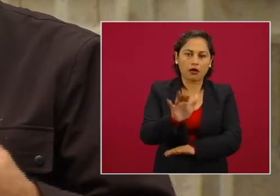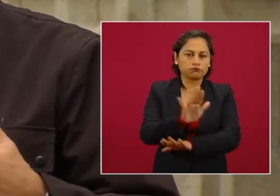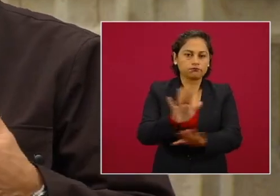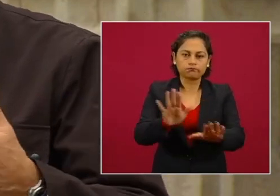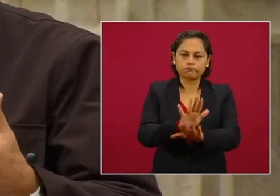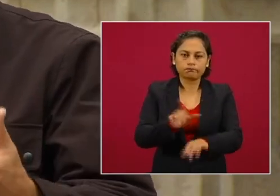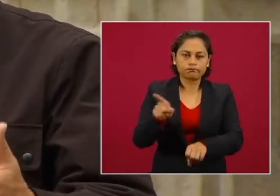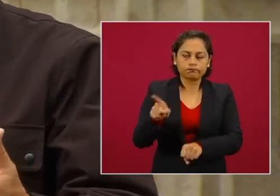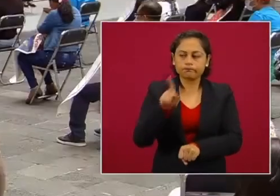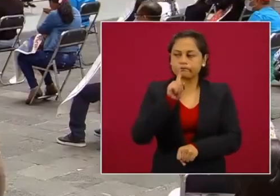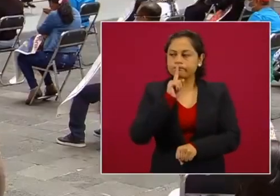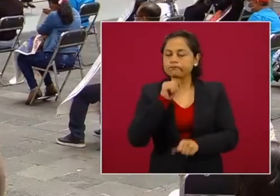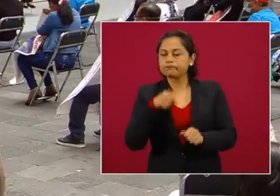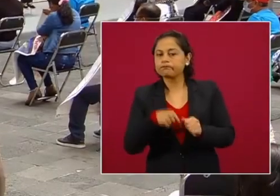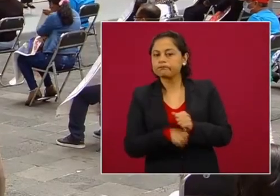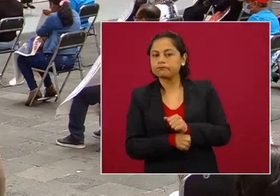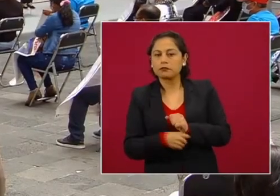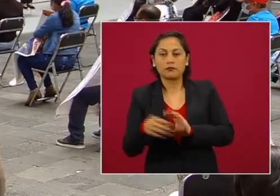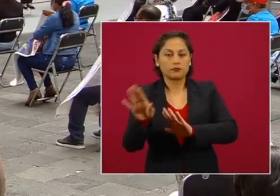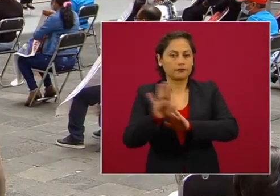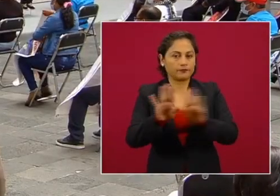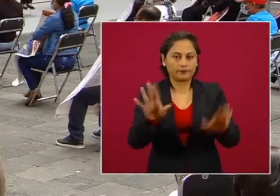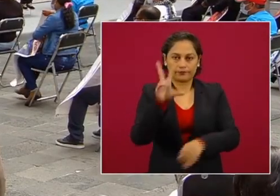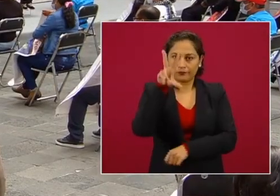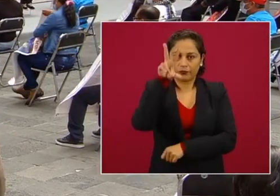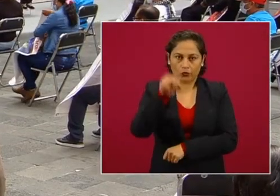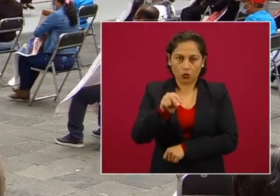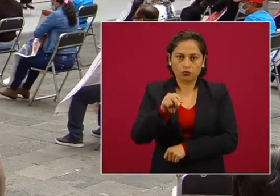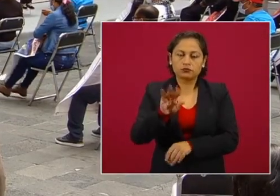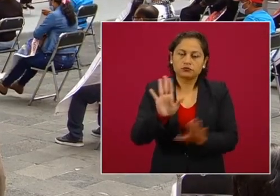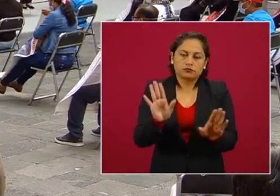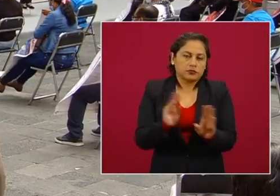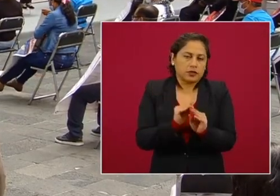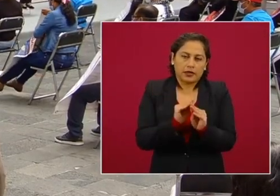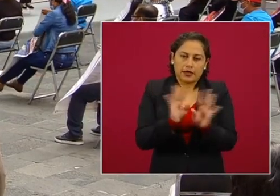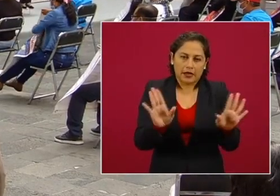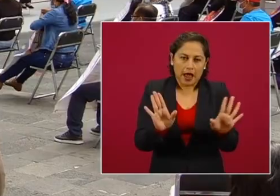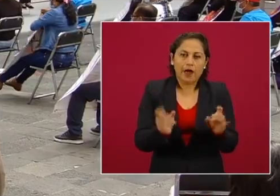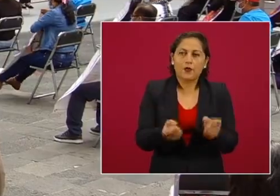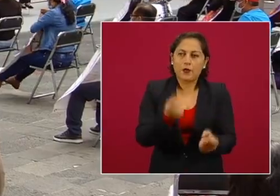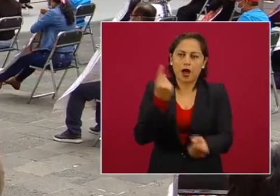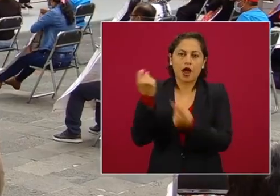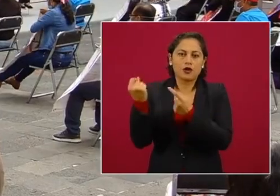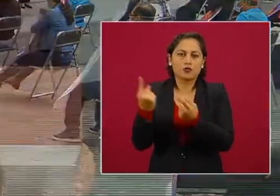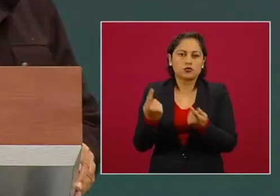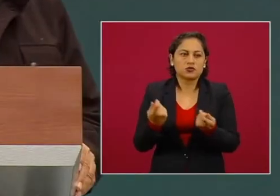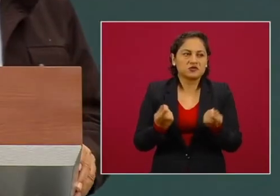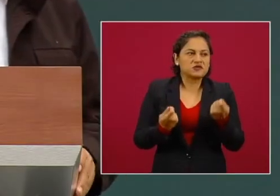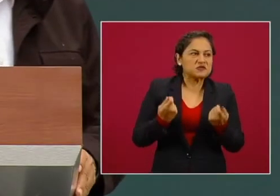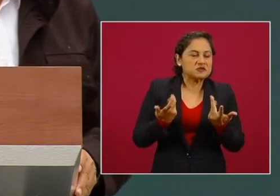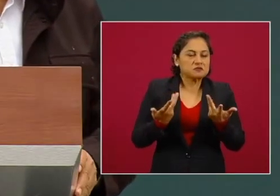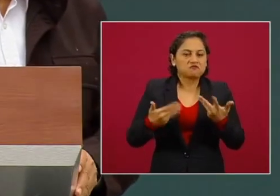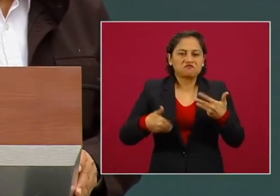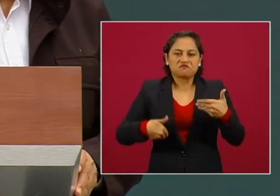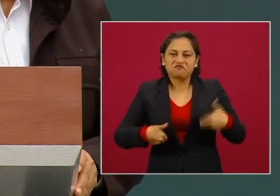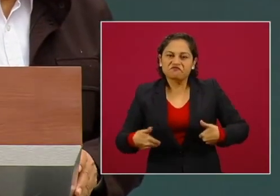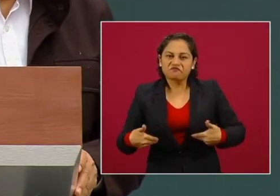ay desde luego resistencias porque todavía